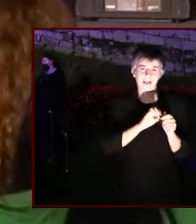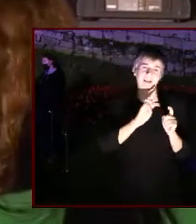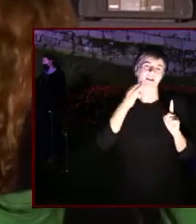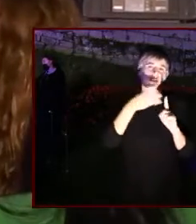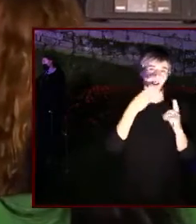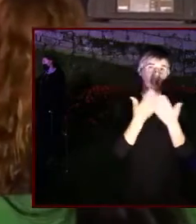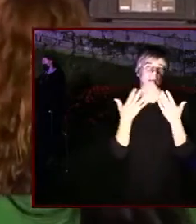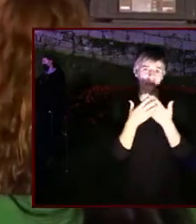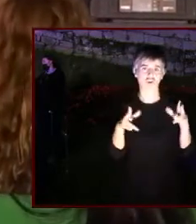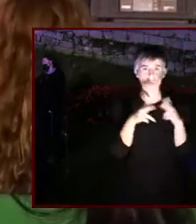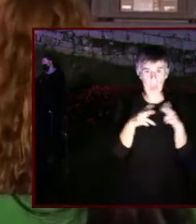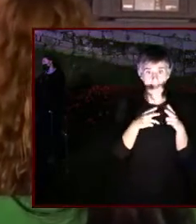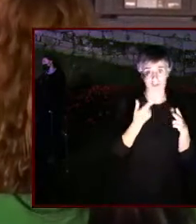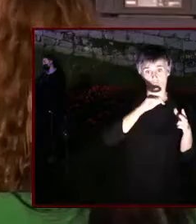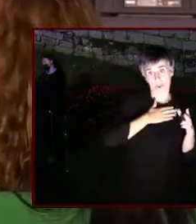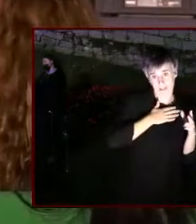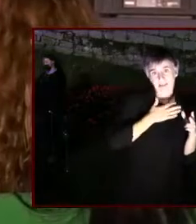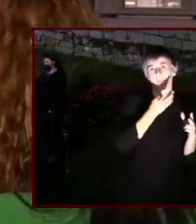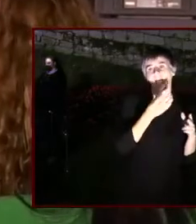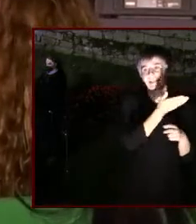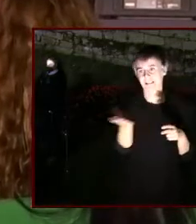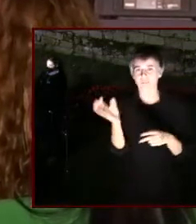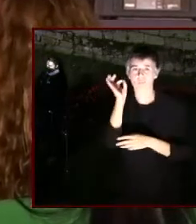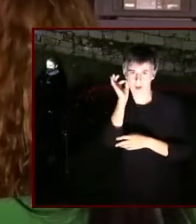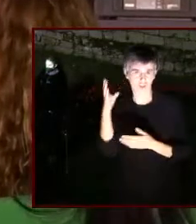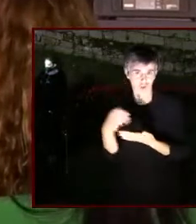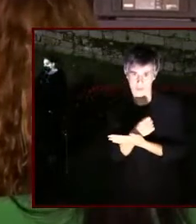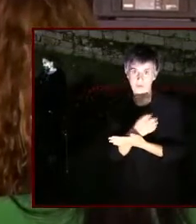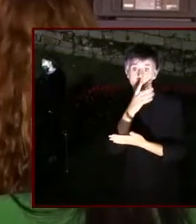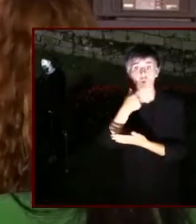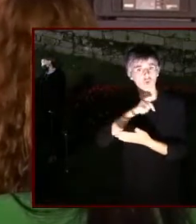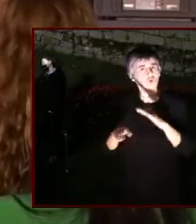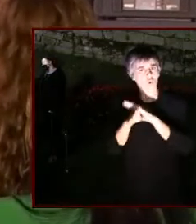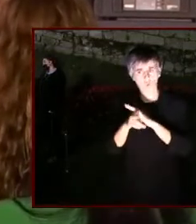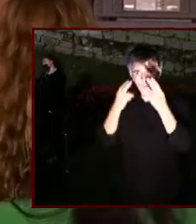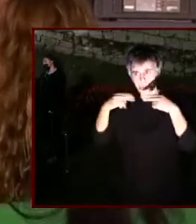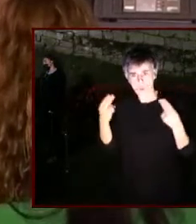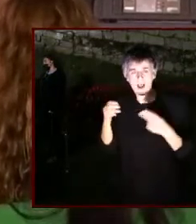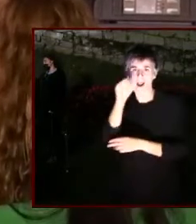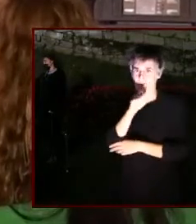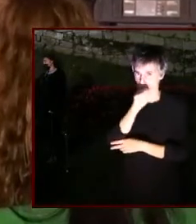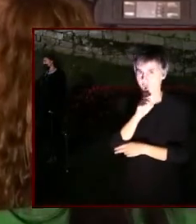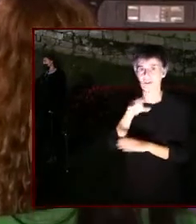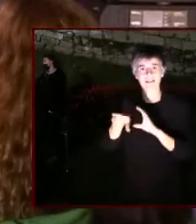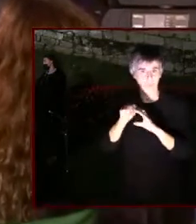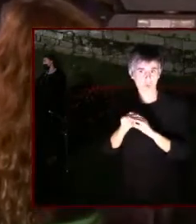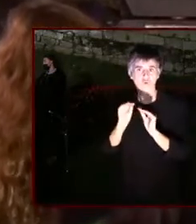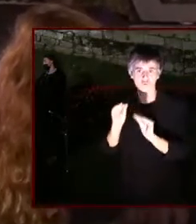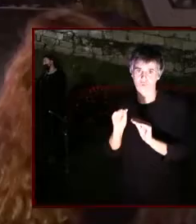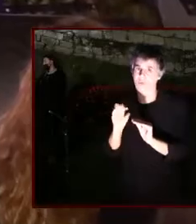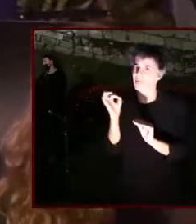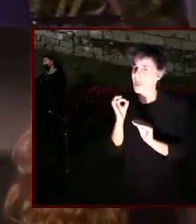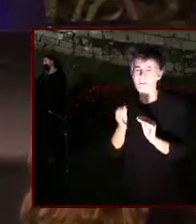de rapazas, porque bueno, imos ir publicando as súas cancións e videoclips. E teñen que ser